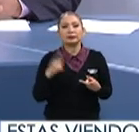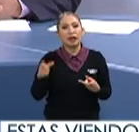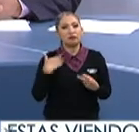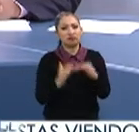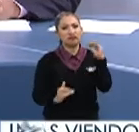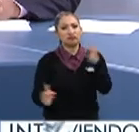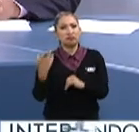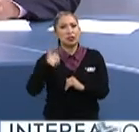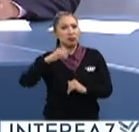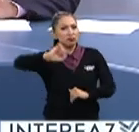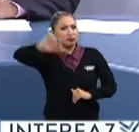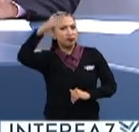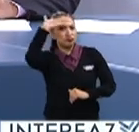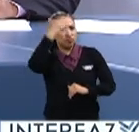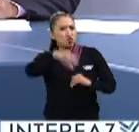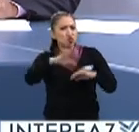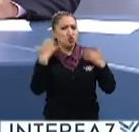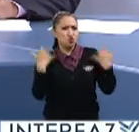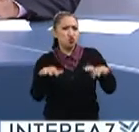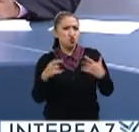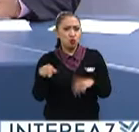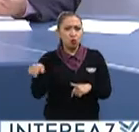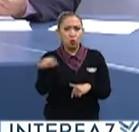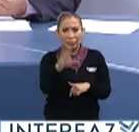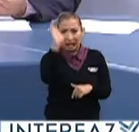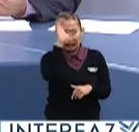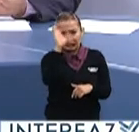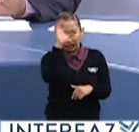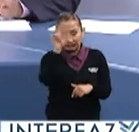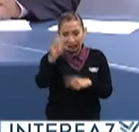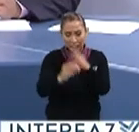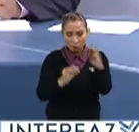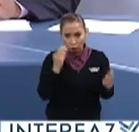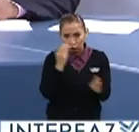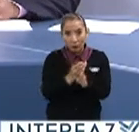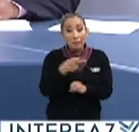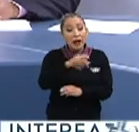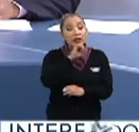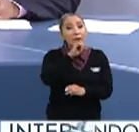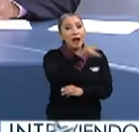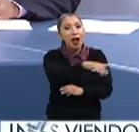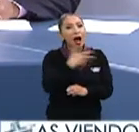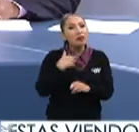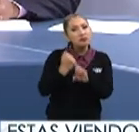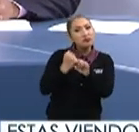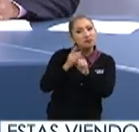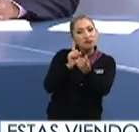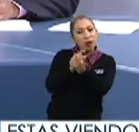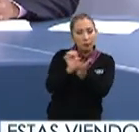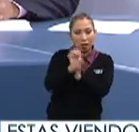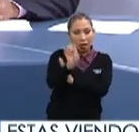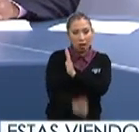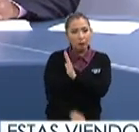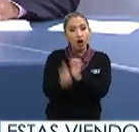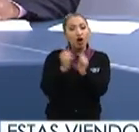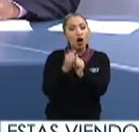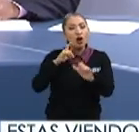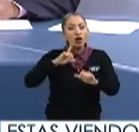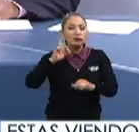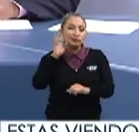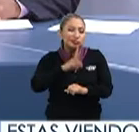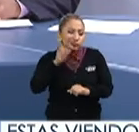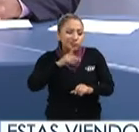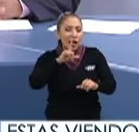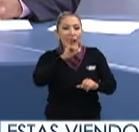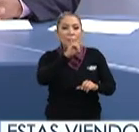de los máximos representantes de la ciencia en el mundo, pero también existen prácticas directas como por ejemplo con